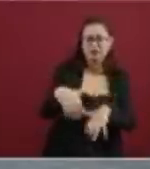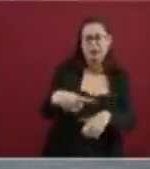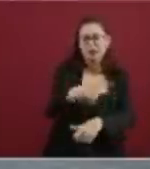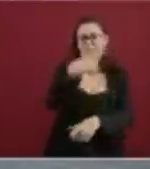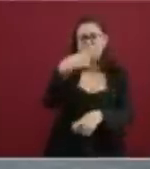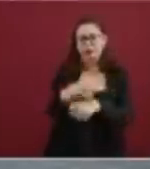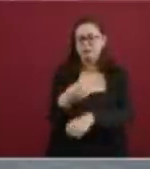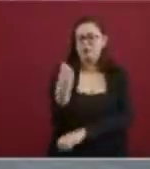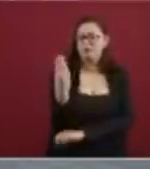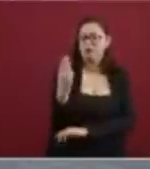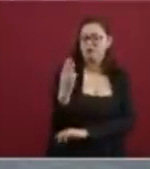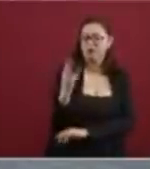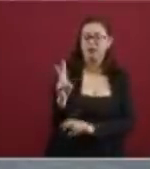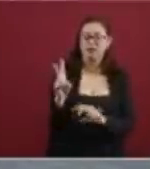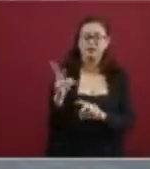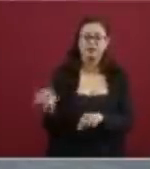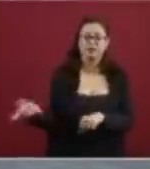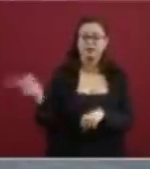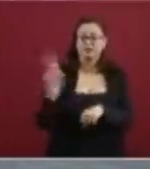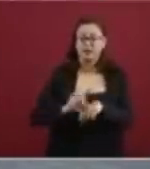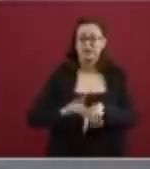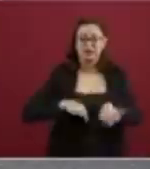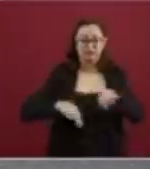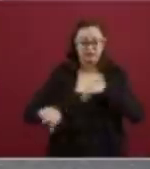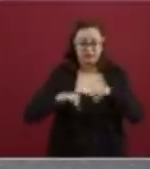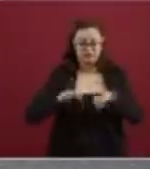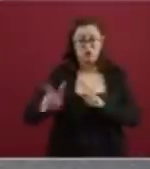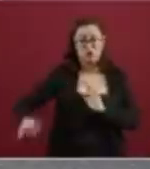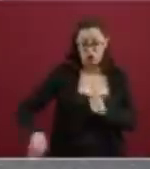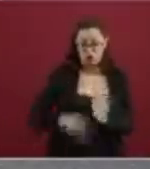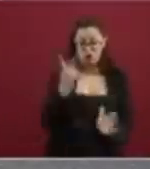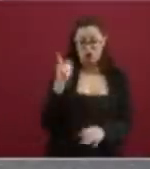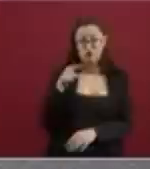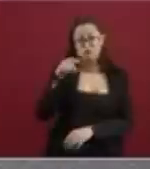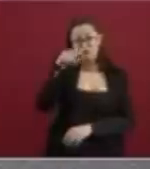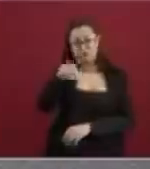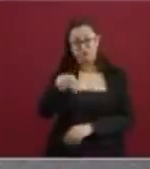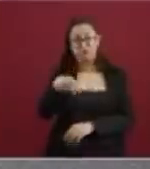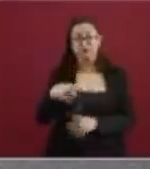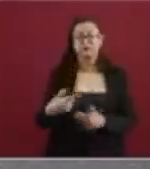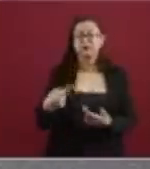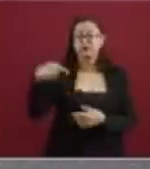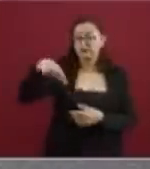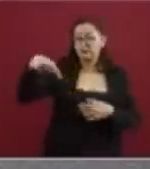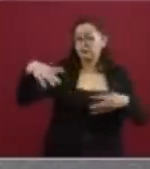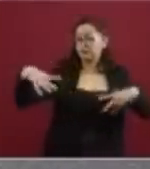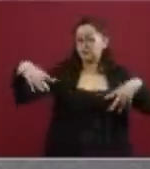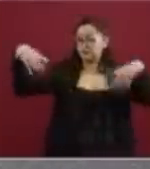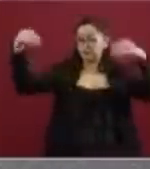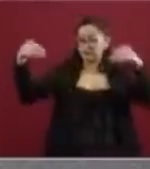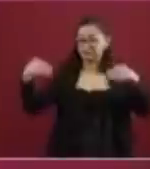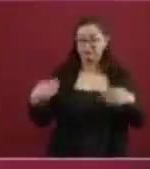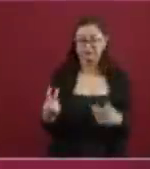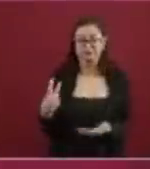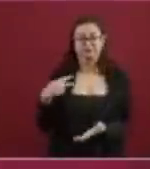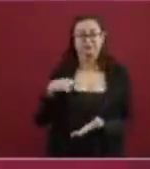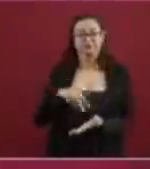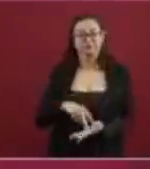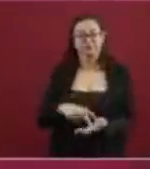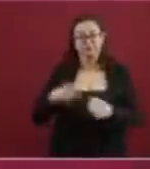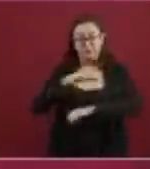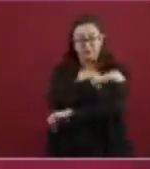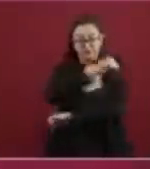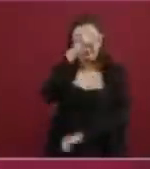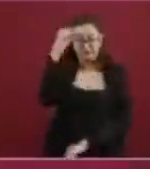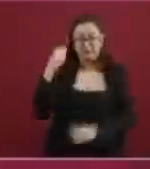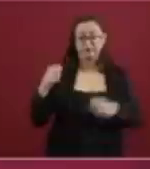mayo con motivo del trabajo, y usted estaría al frente del balcón presidencial en este magno evento? Vamos a